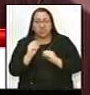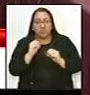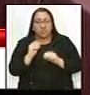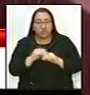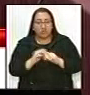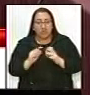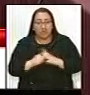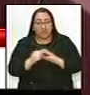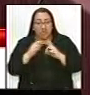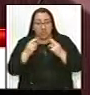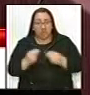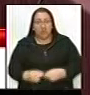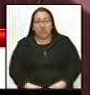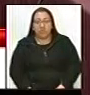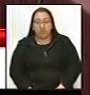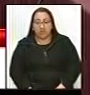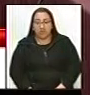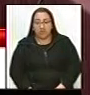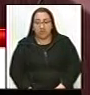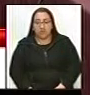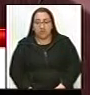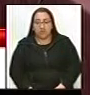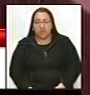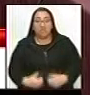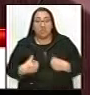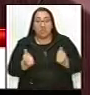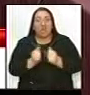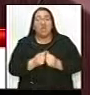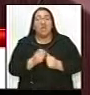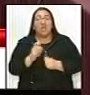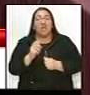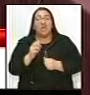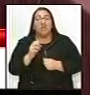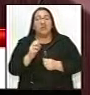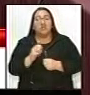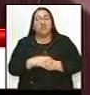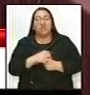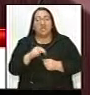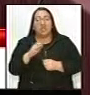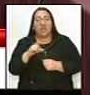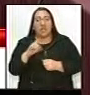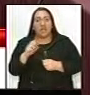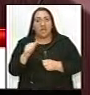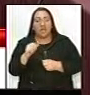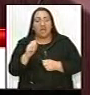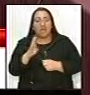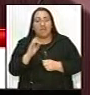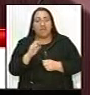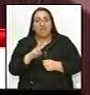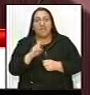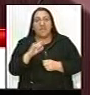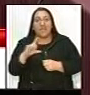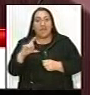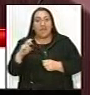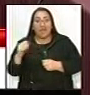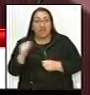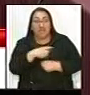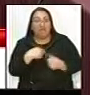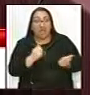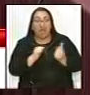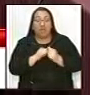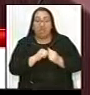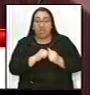inicio de esta reunión me va a acompañar la doctora anna de villegas directora general de concesiones de telecomunicaciones acá presente